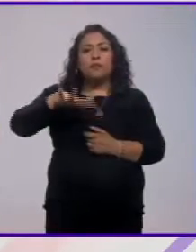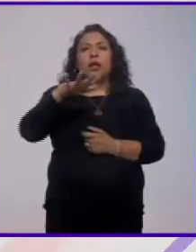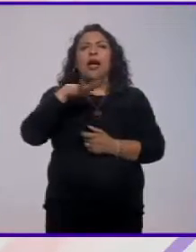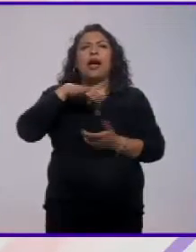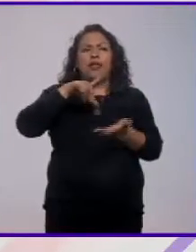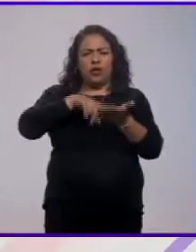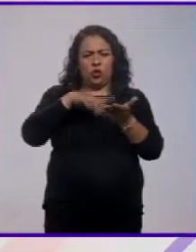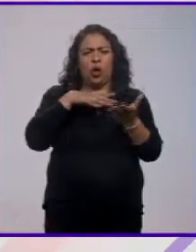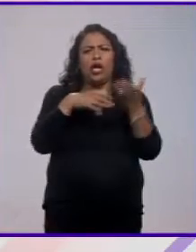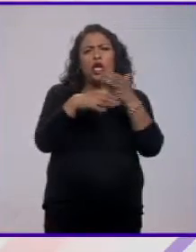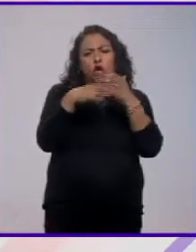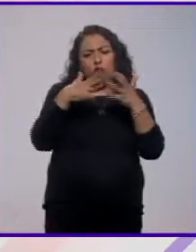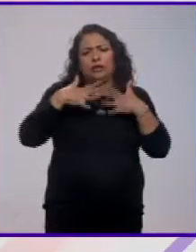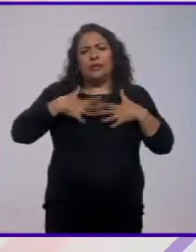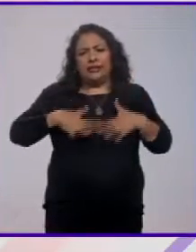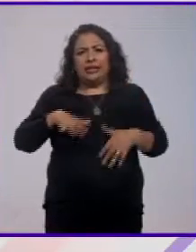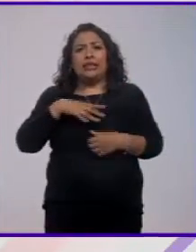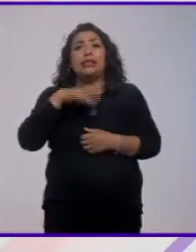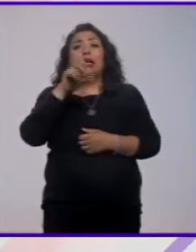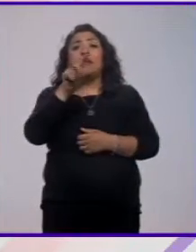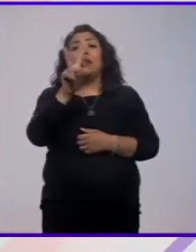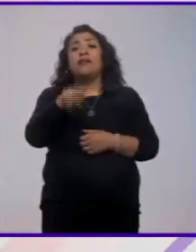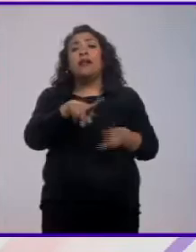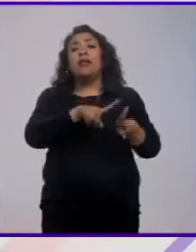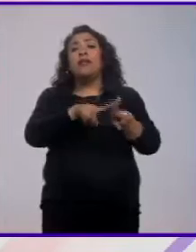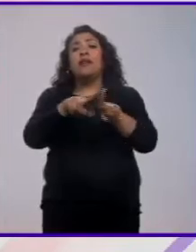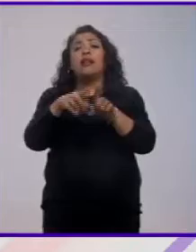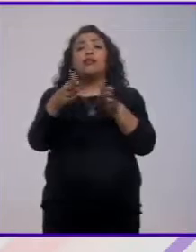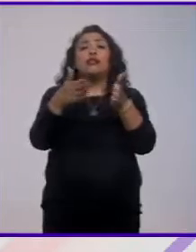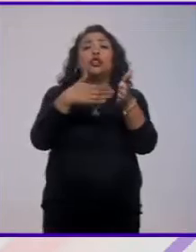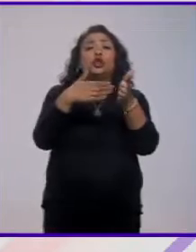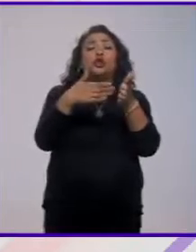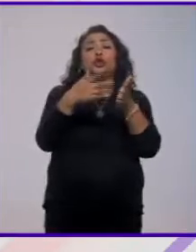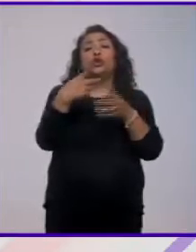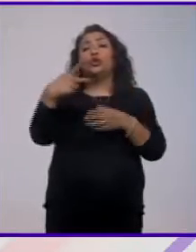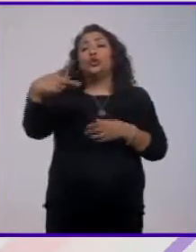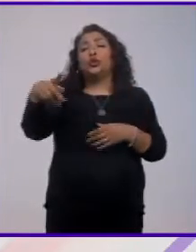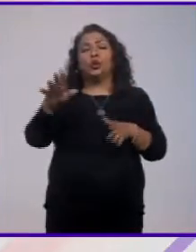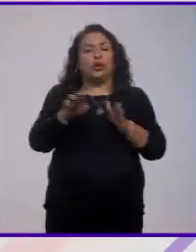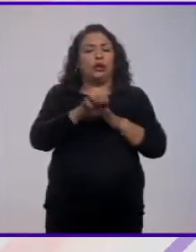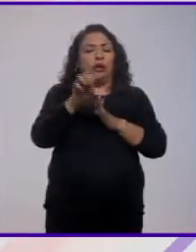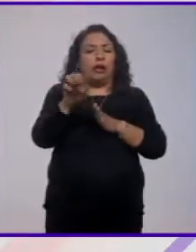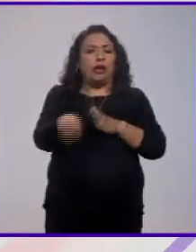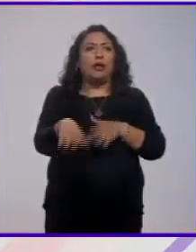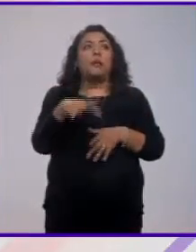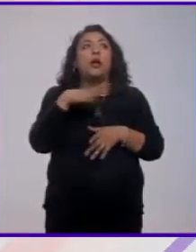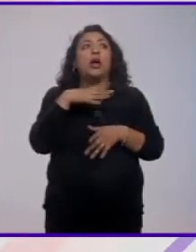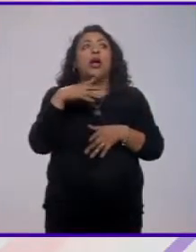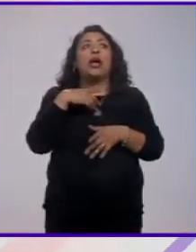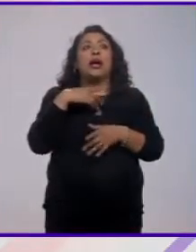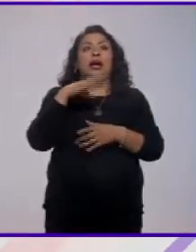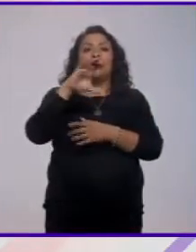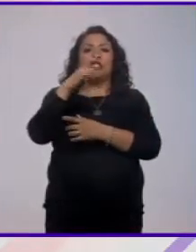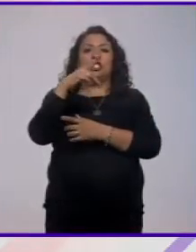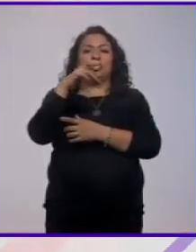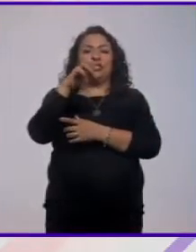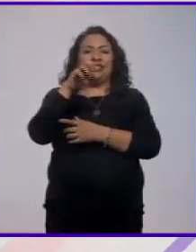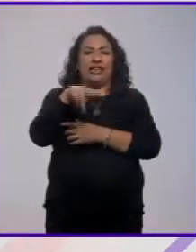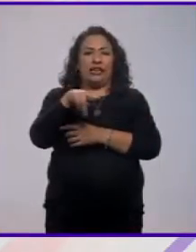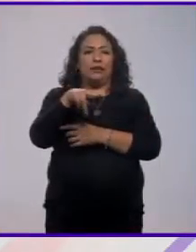ofrece artesanías y prendas, también una gran variedad de platillos típicos, entre ellos se encuentra el chicken